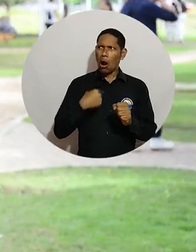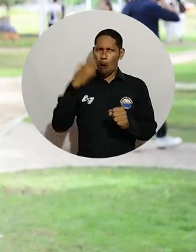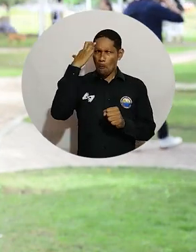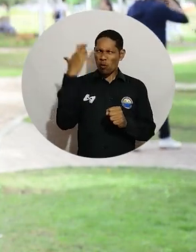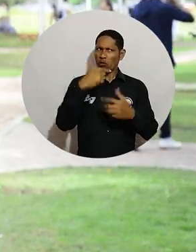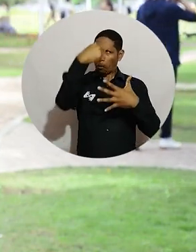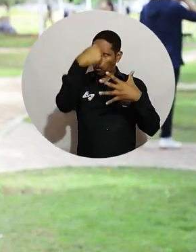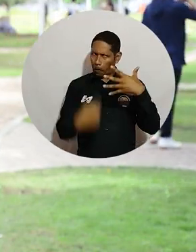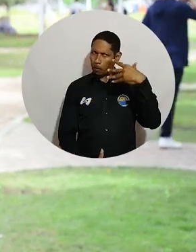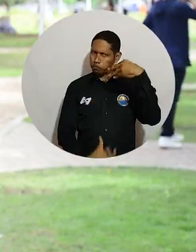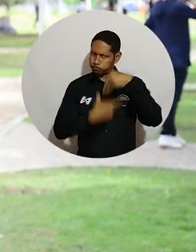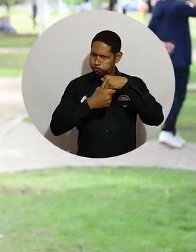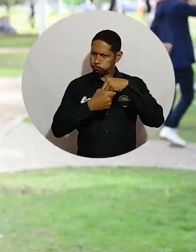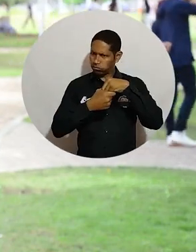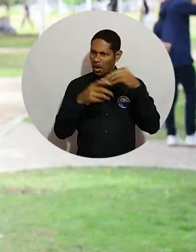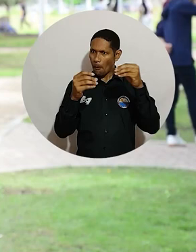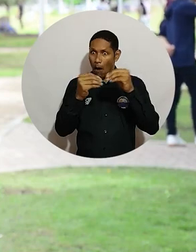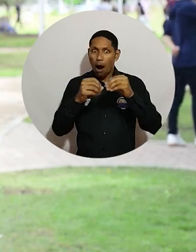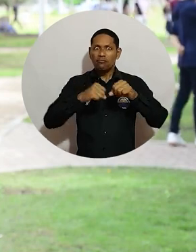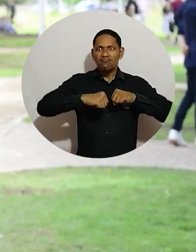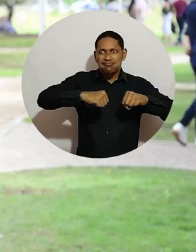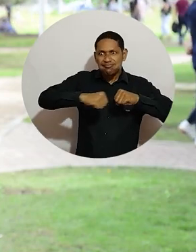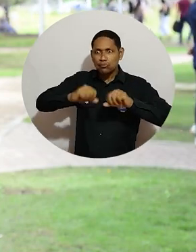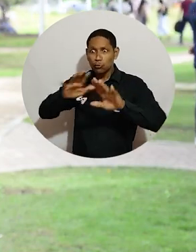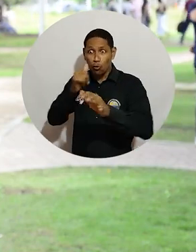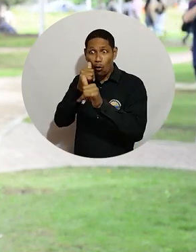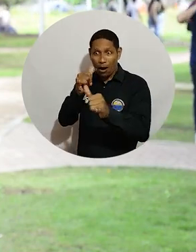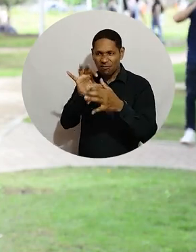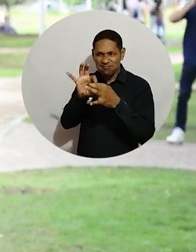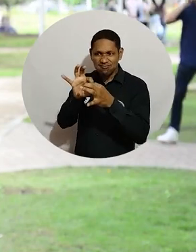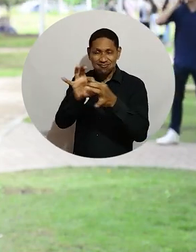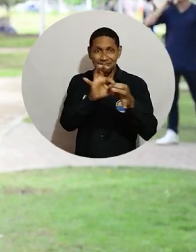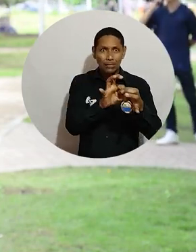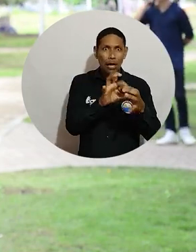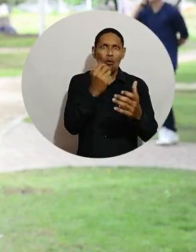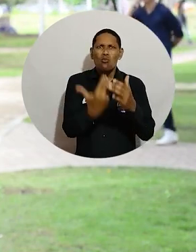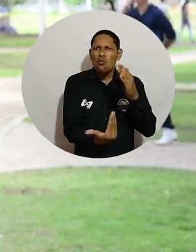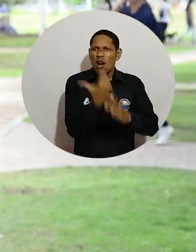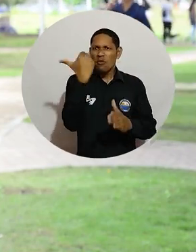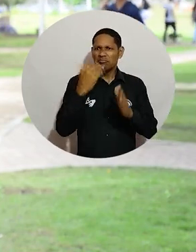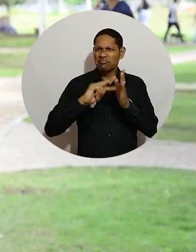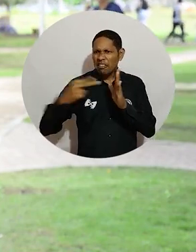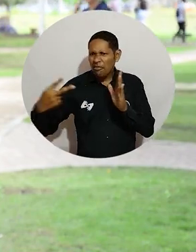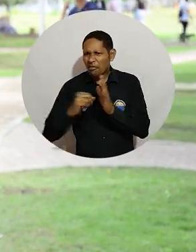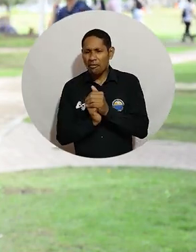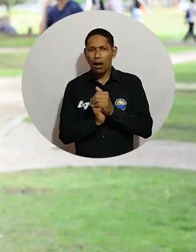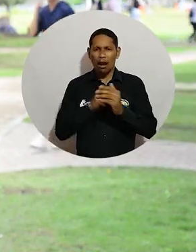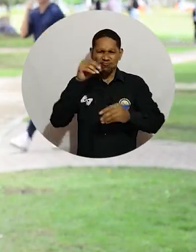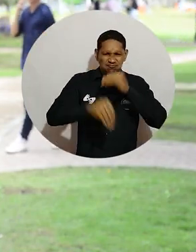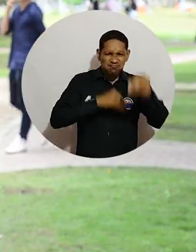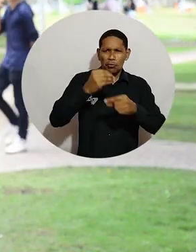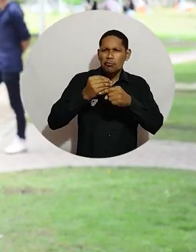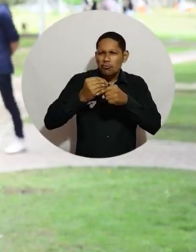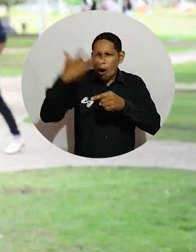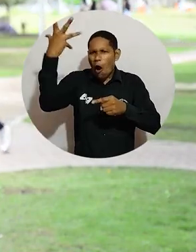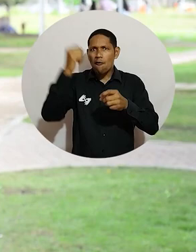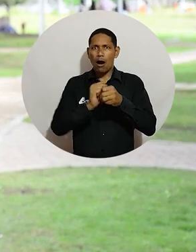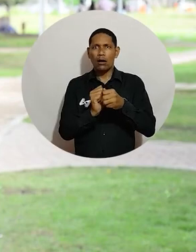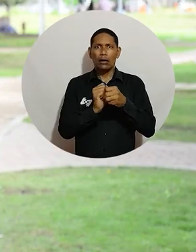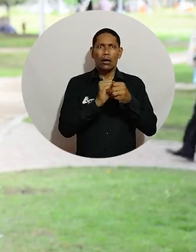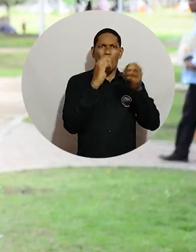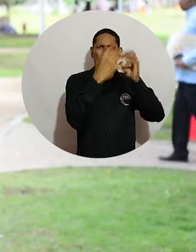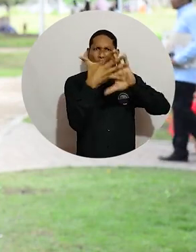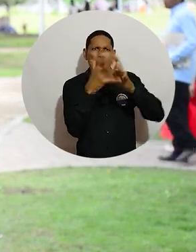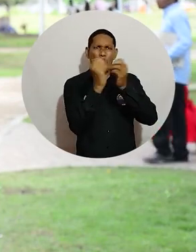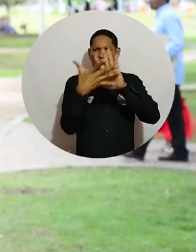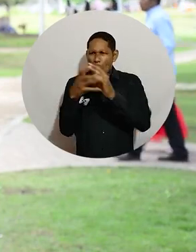un profesional un poco más íntegro y abarcar un poco más al campo de acción de la ingeniería. Y pues con todo esto de la tecnología y el futuro, el desarrollo